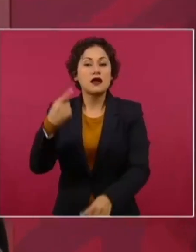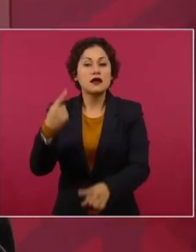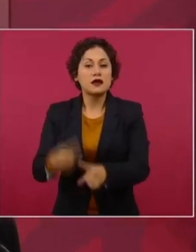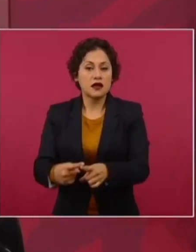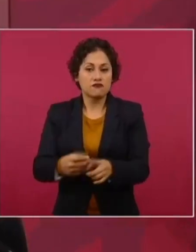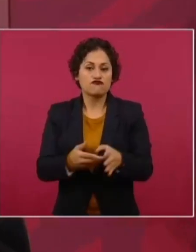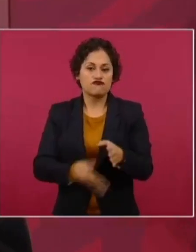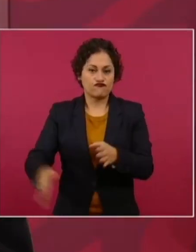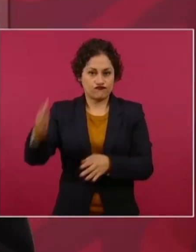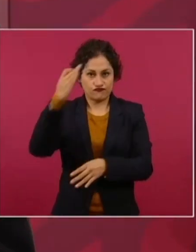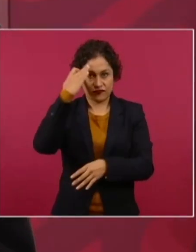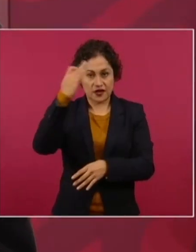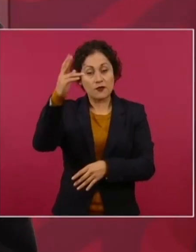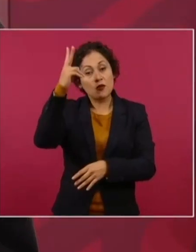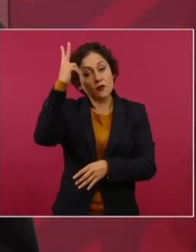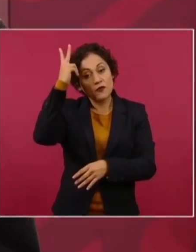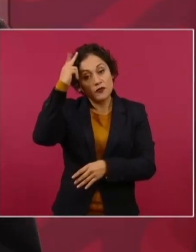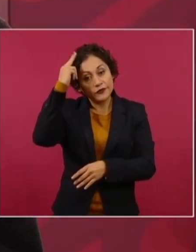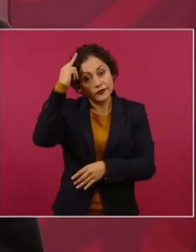y